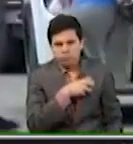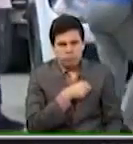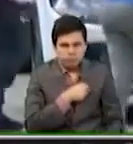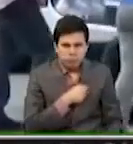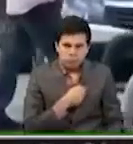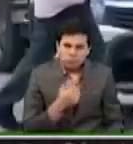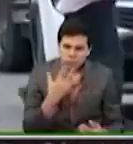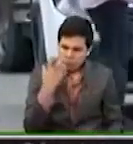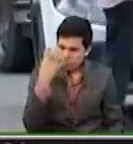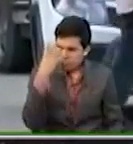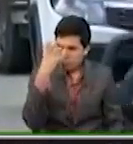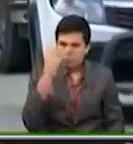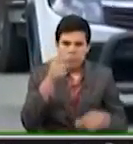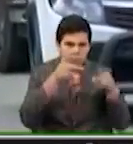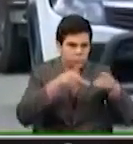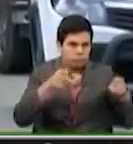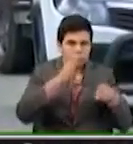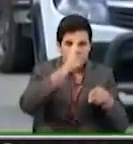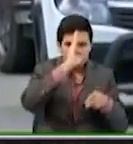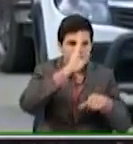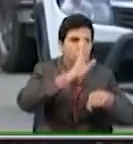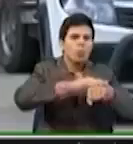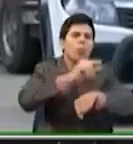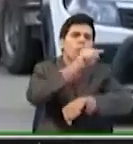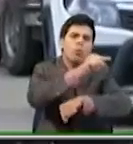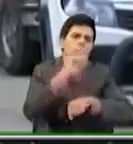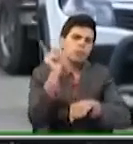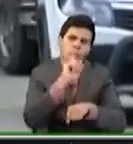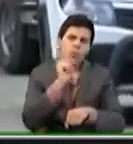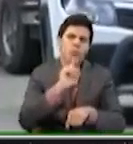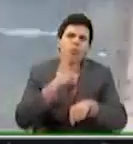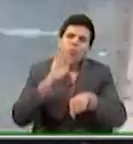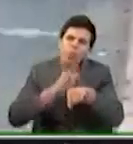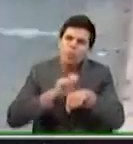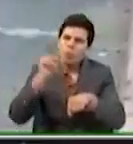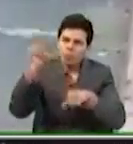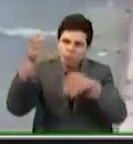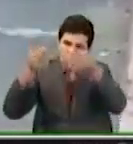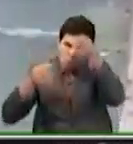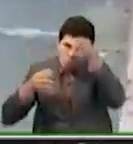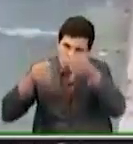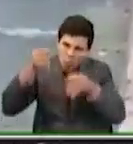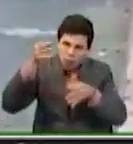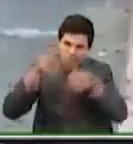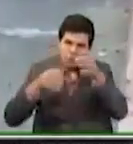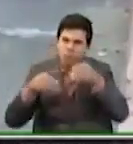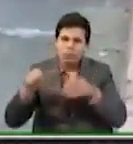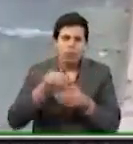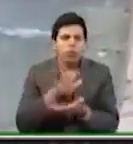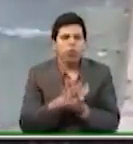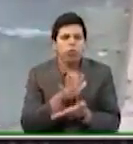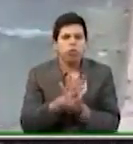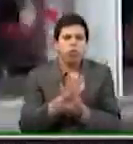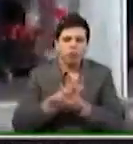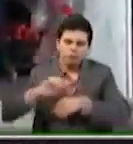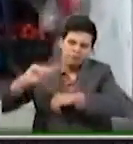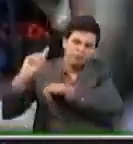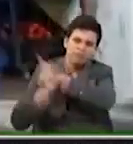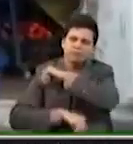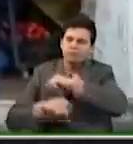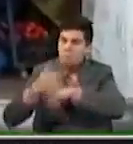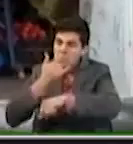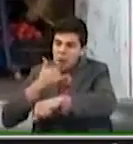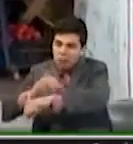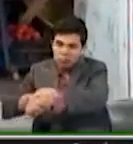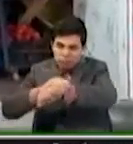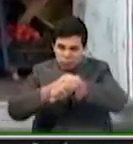que a veces los mismos policías no tienen la culpa. La culpa lo tienen los señores jueces, que son frágiles en el momento de administrar la